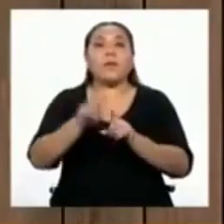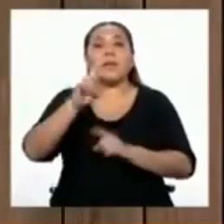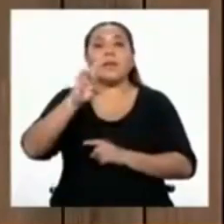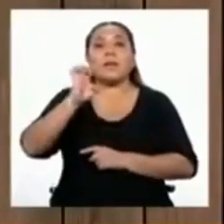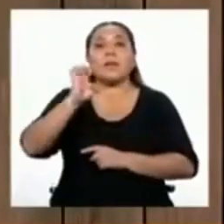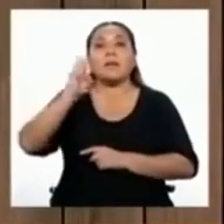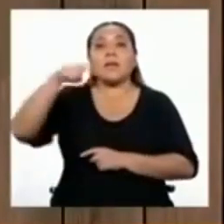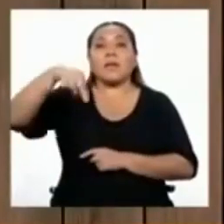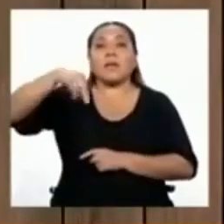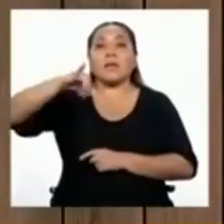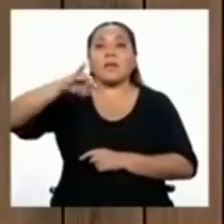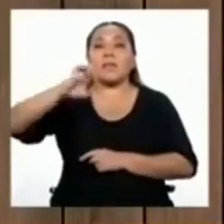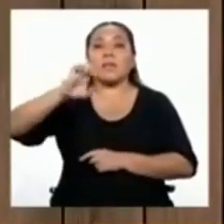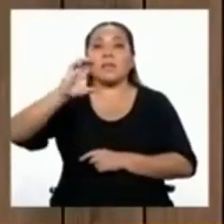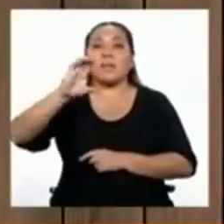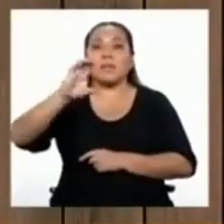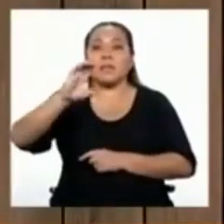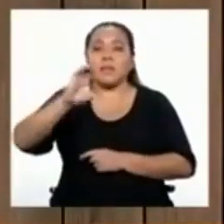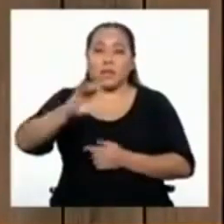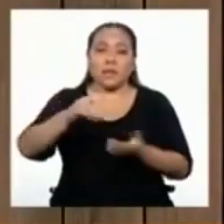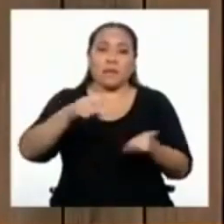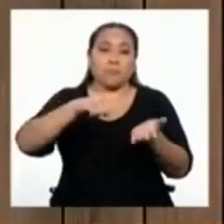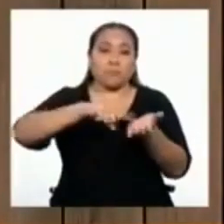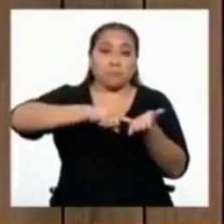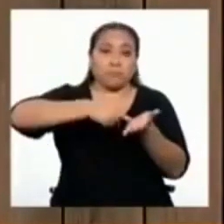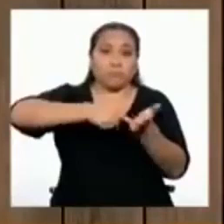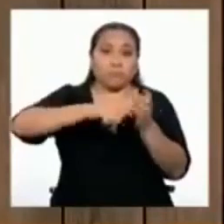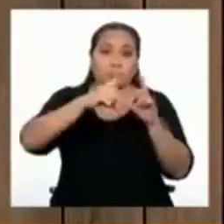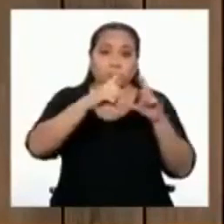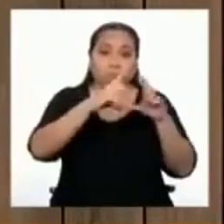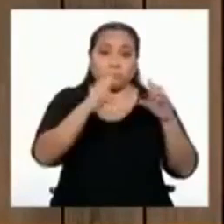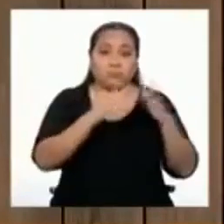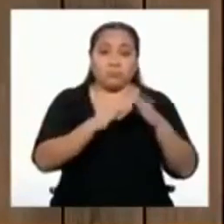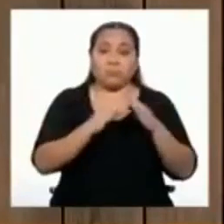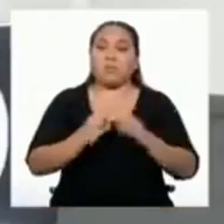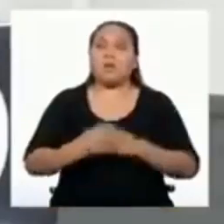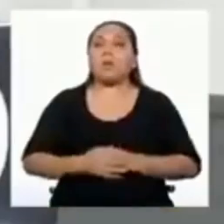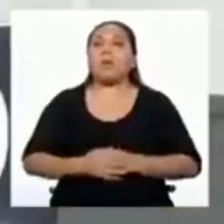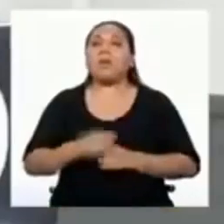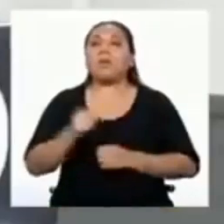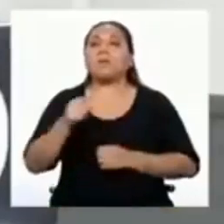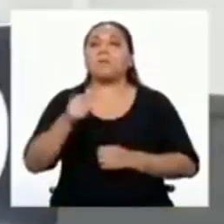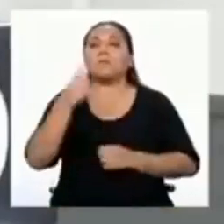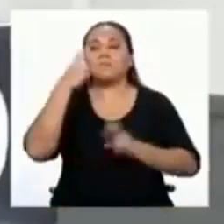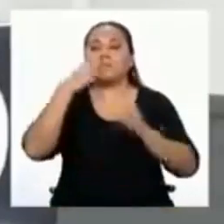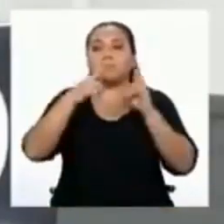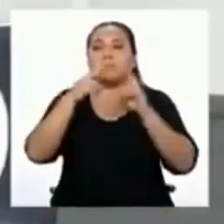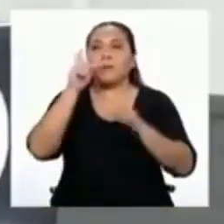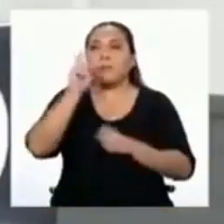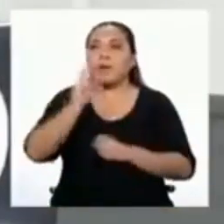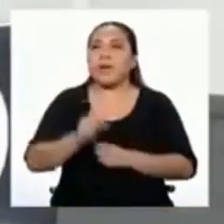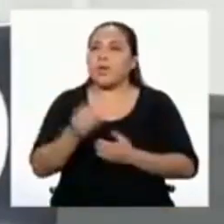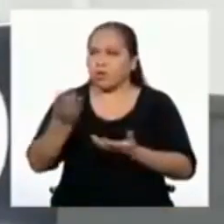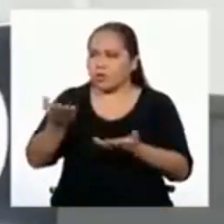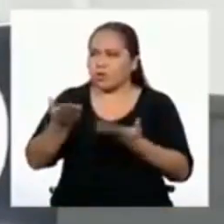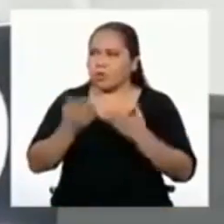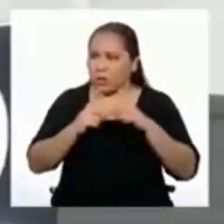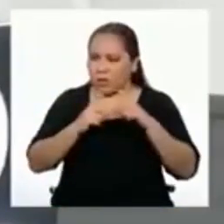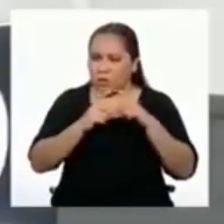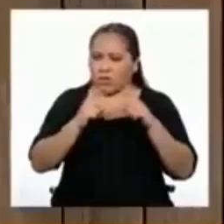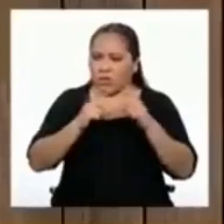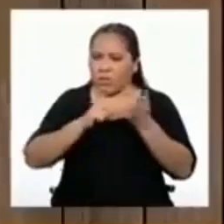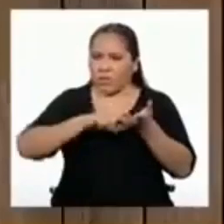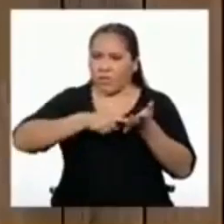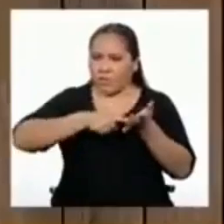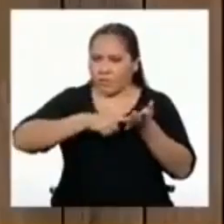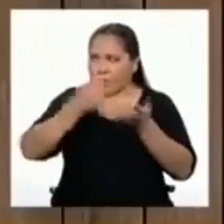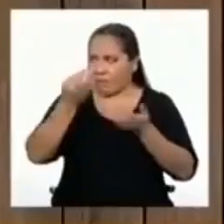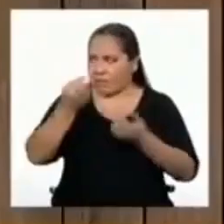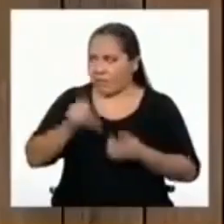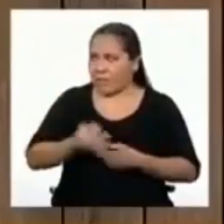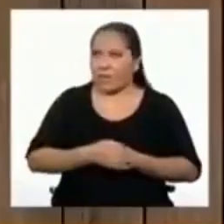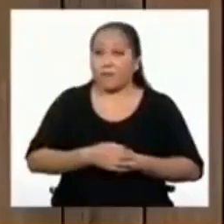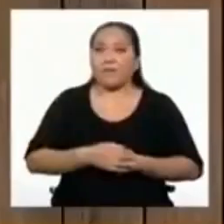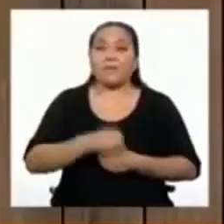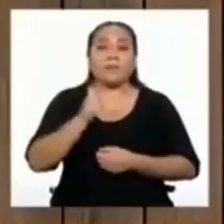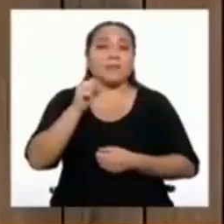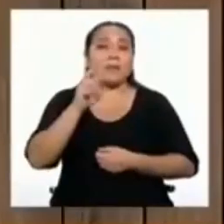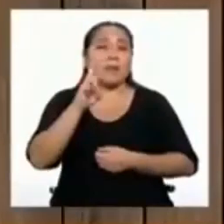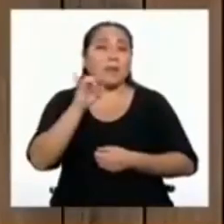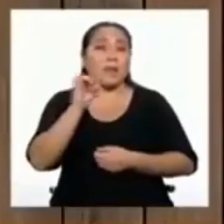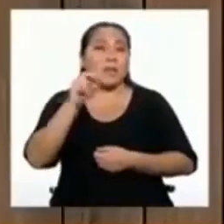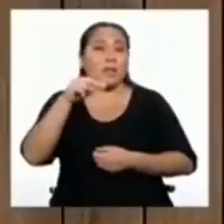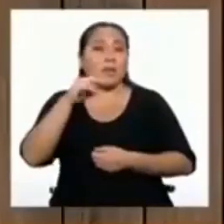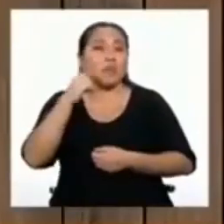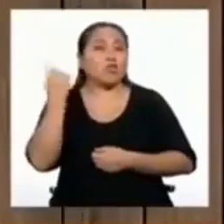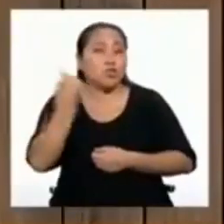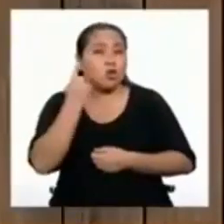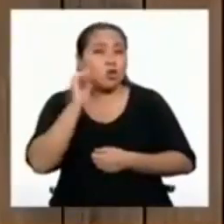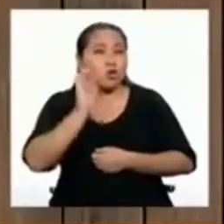es el Registro Nacional de Identificación y Estado Civil. Ellos son los que nos dan el DNI, ¿cierto? RENIEC no